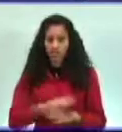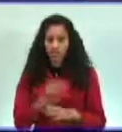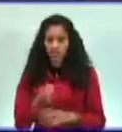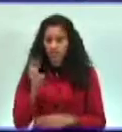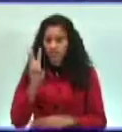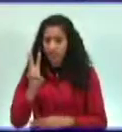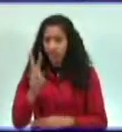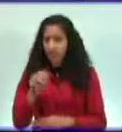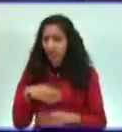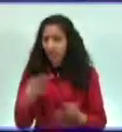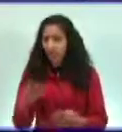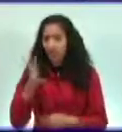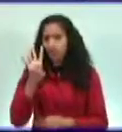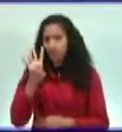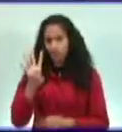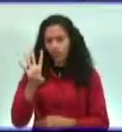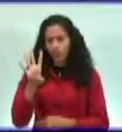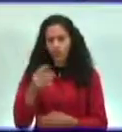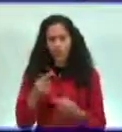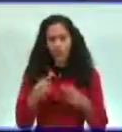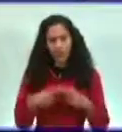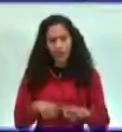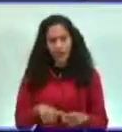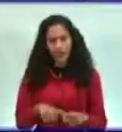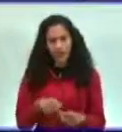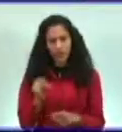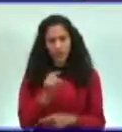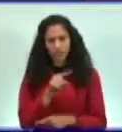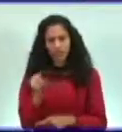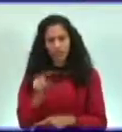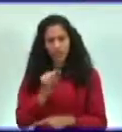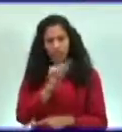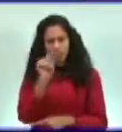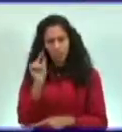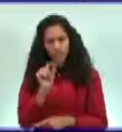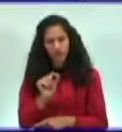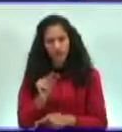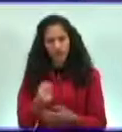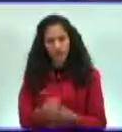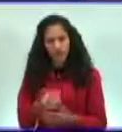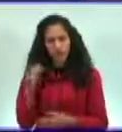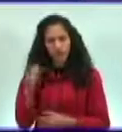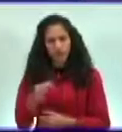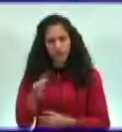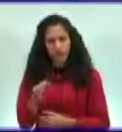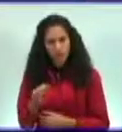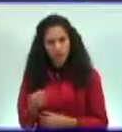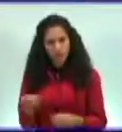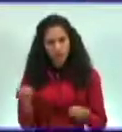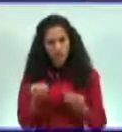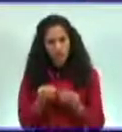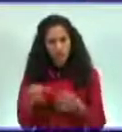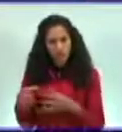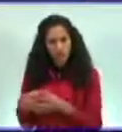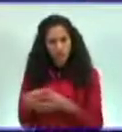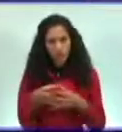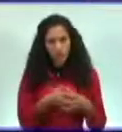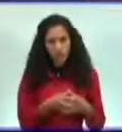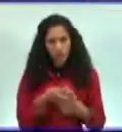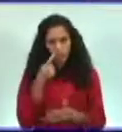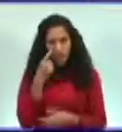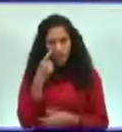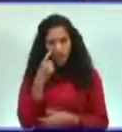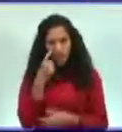es 4. Pero ustedes se han preguntado, ¿siempre unimos conjuntos?